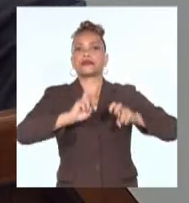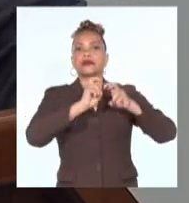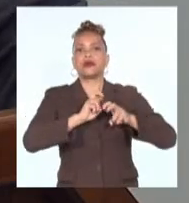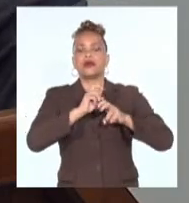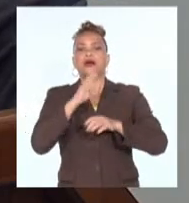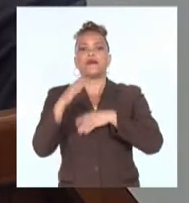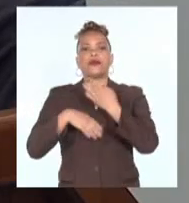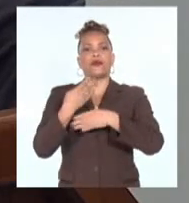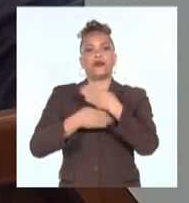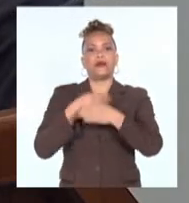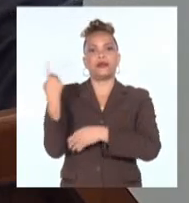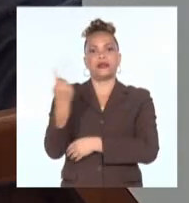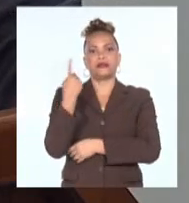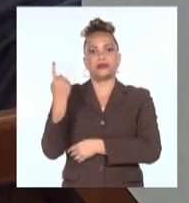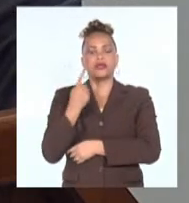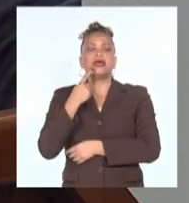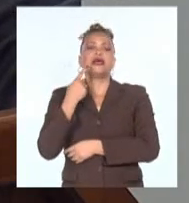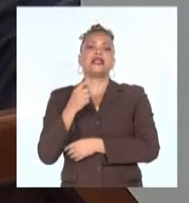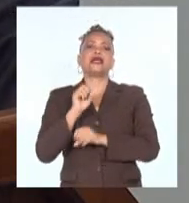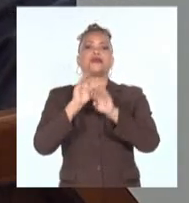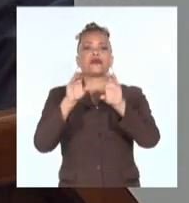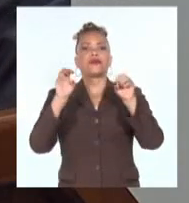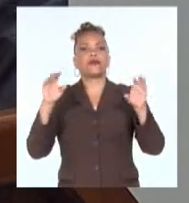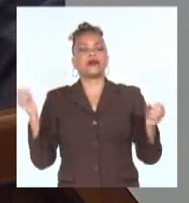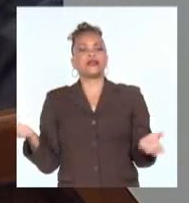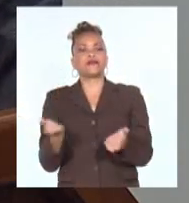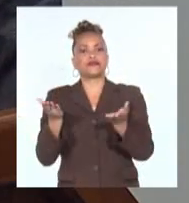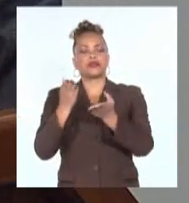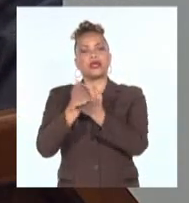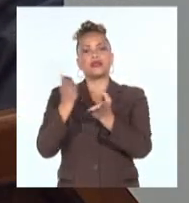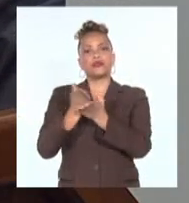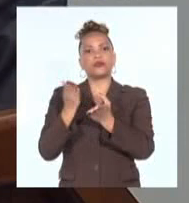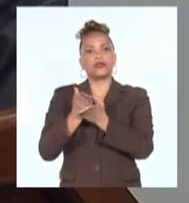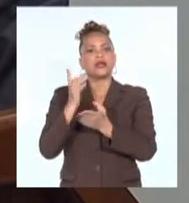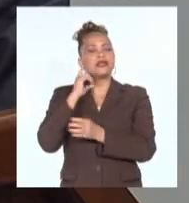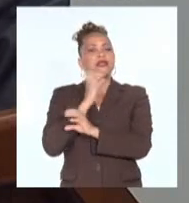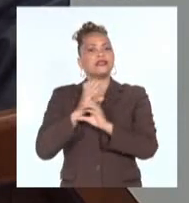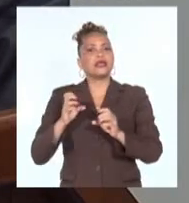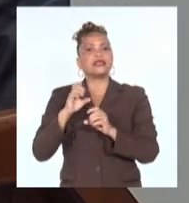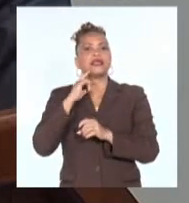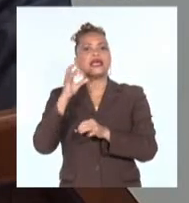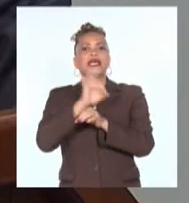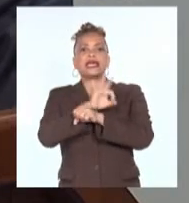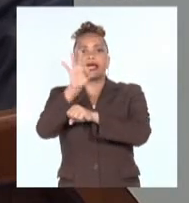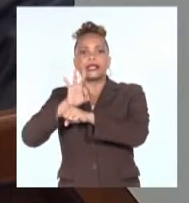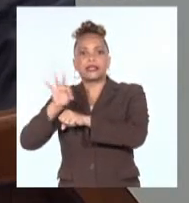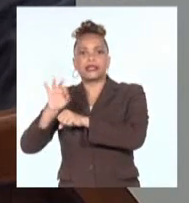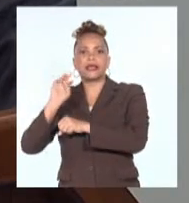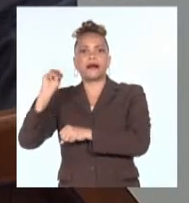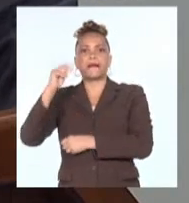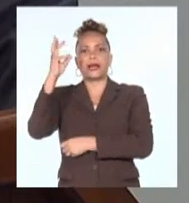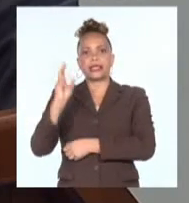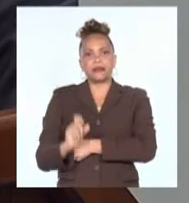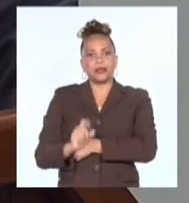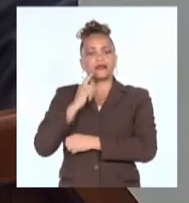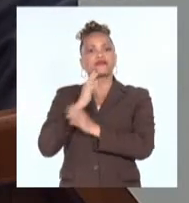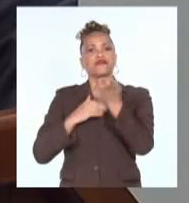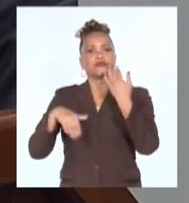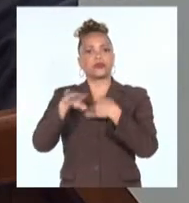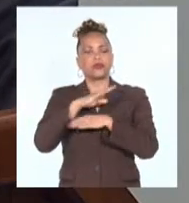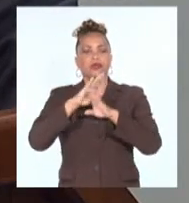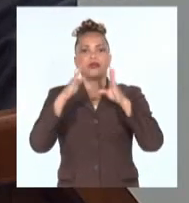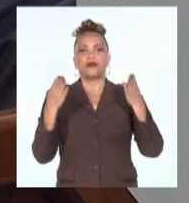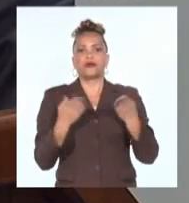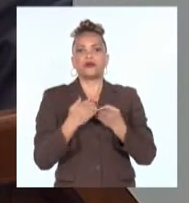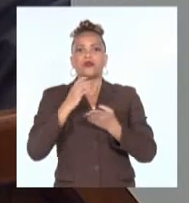estudiar carreras de ciencia, tecnología, ingeniería y matemáticas para elevar la masa crítica de